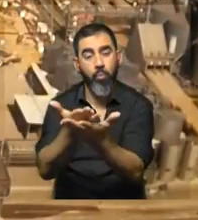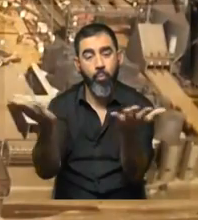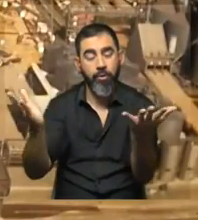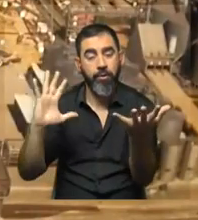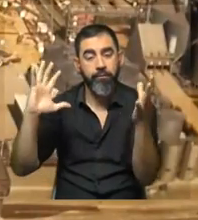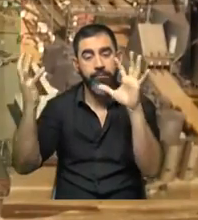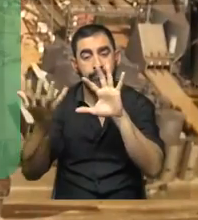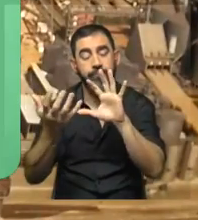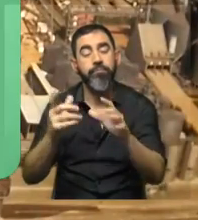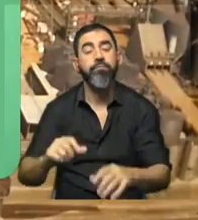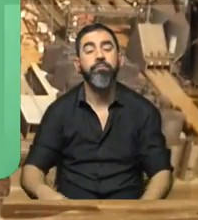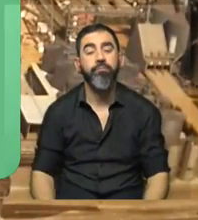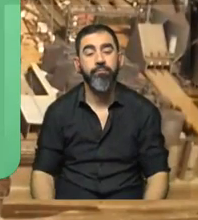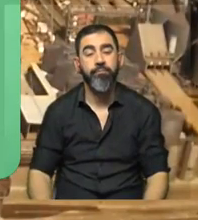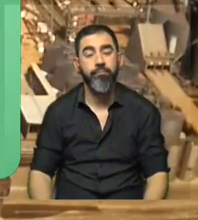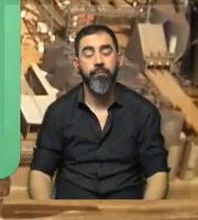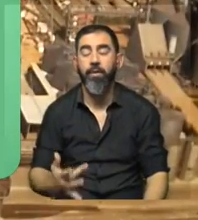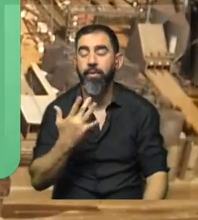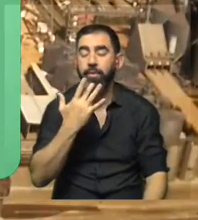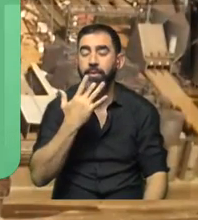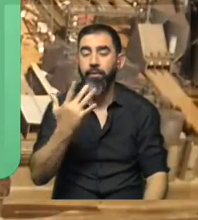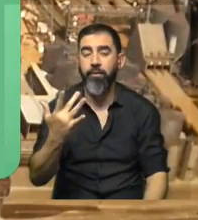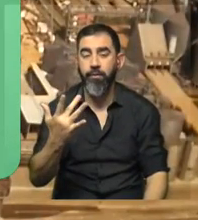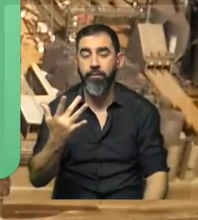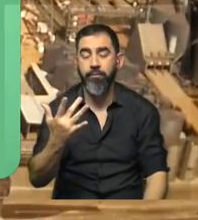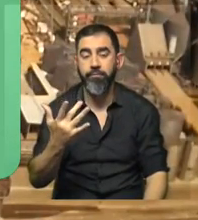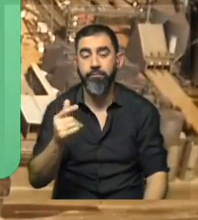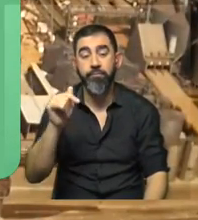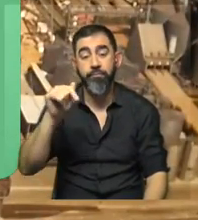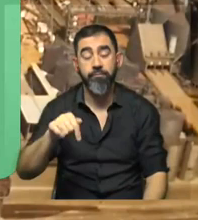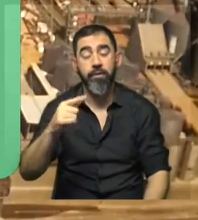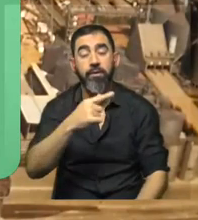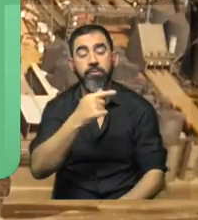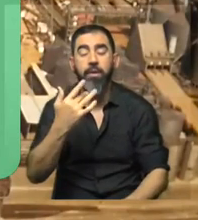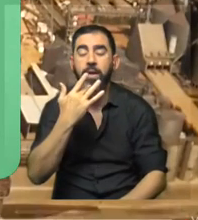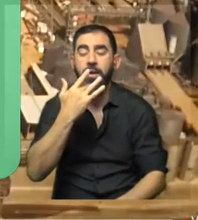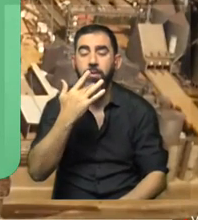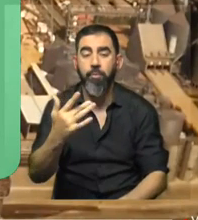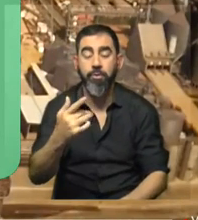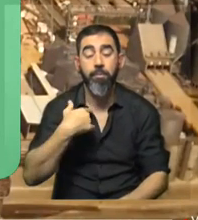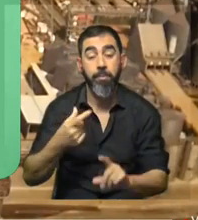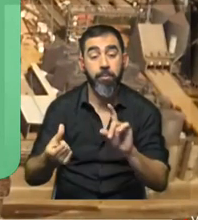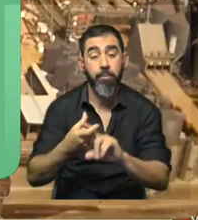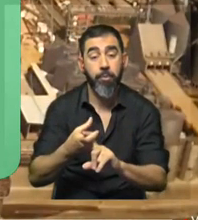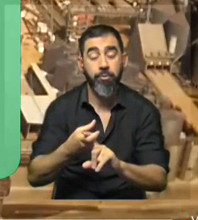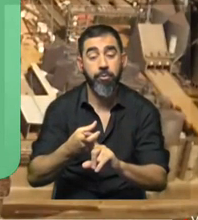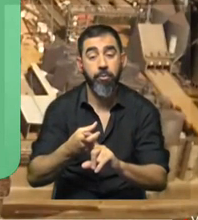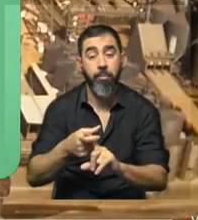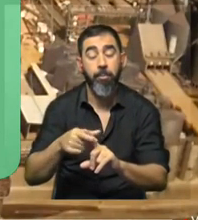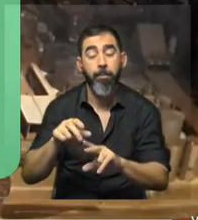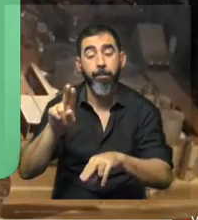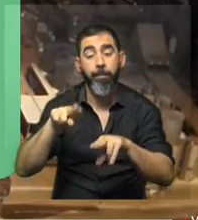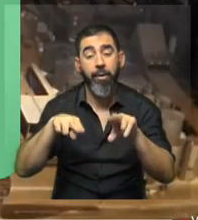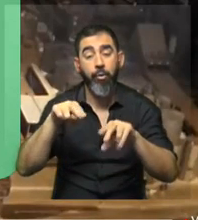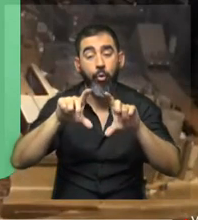les puedo decir así en un titular que está divino. Que estamos, vamos a vivir una semana hermosa en la que, por ejemplo, mi marido, que es pintor de letras,